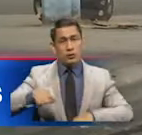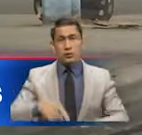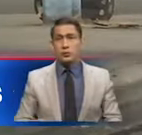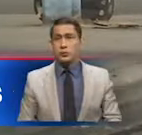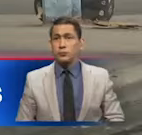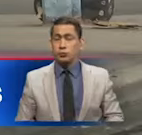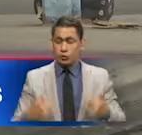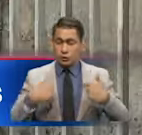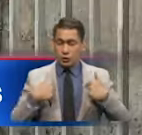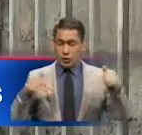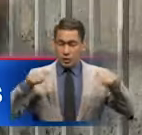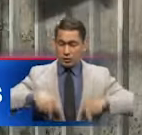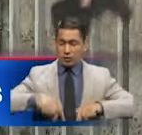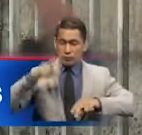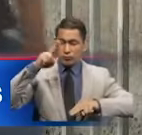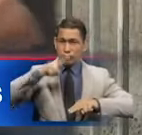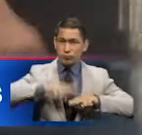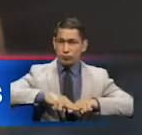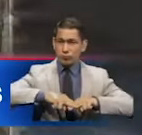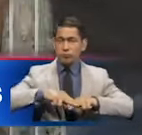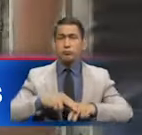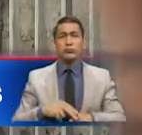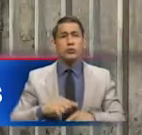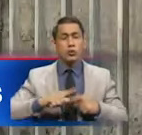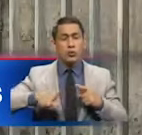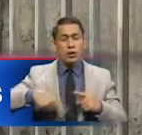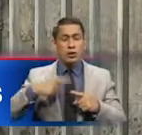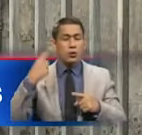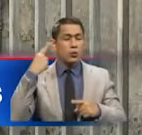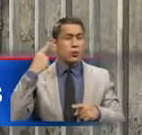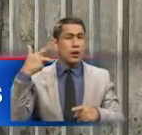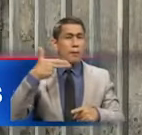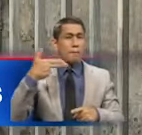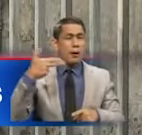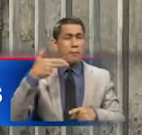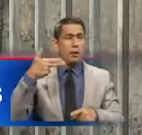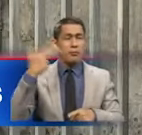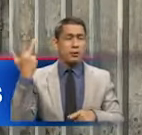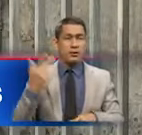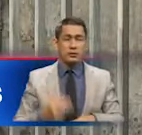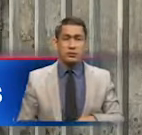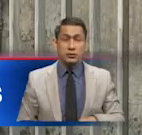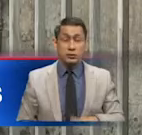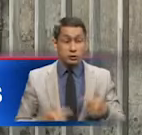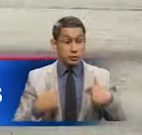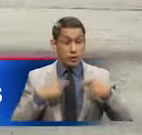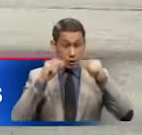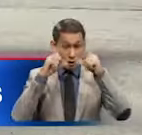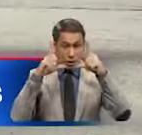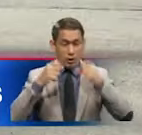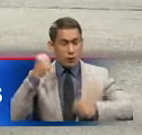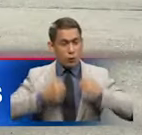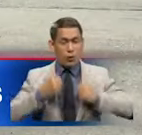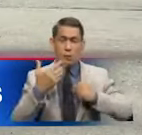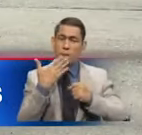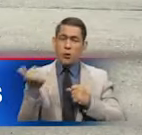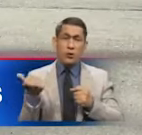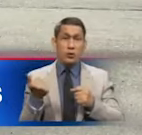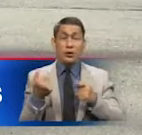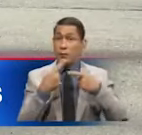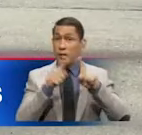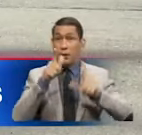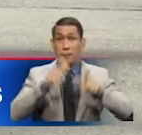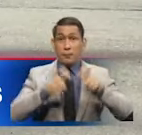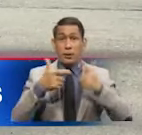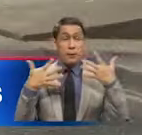acá sentado. ¿Ya? Cuando escuché los disparos y ¿qué hace uno? Levántate y corre. En el sector, la gente